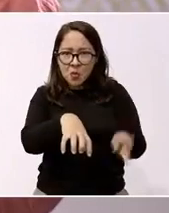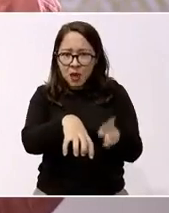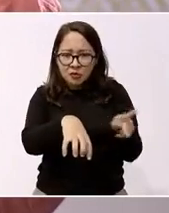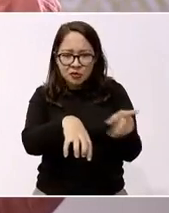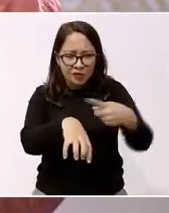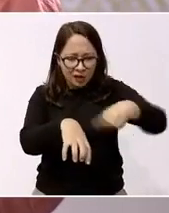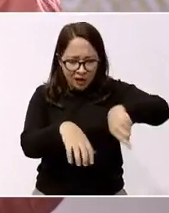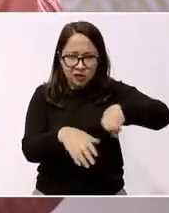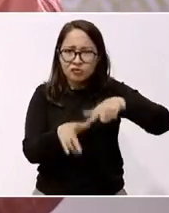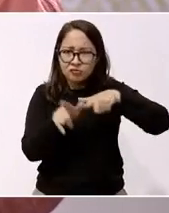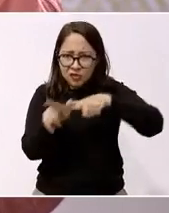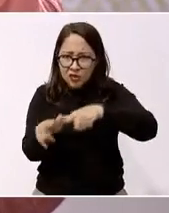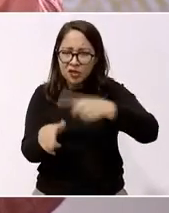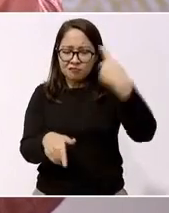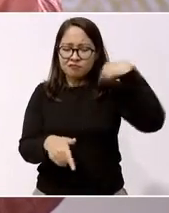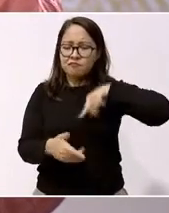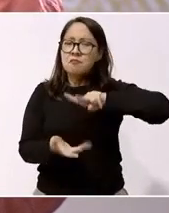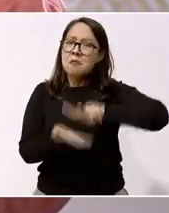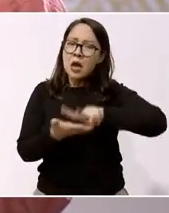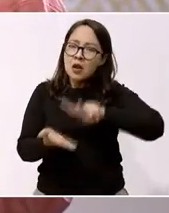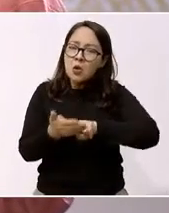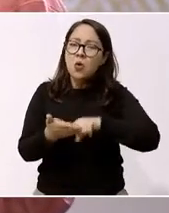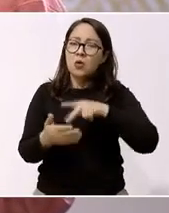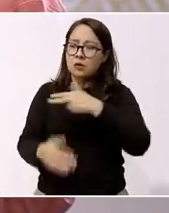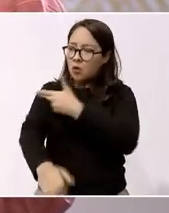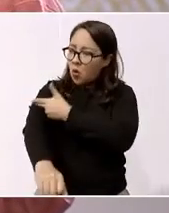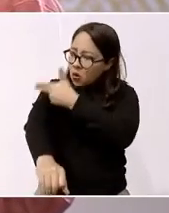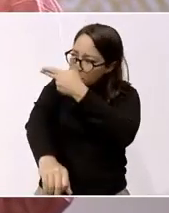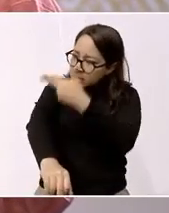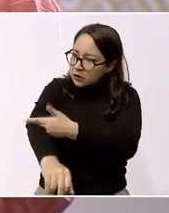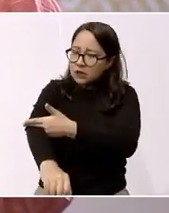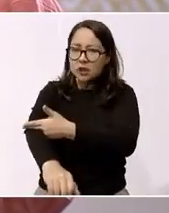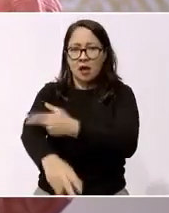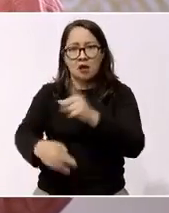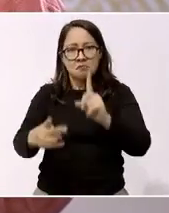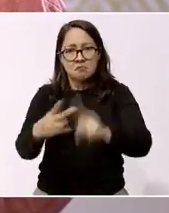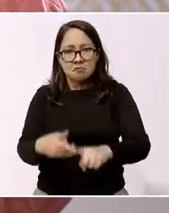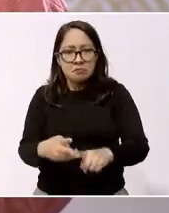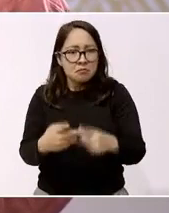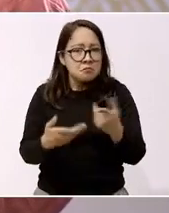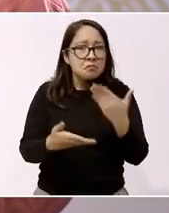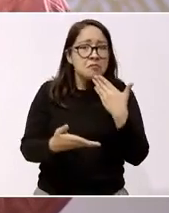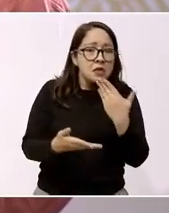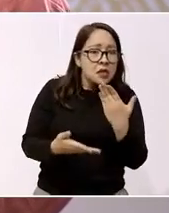la honestidad, el hacer el bien sin mirar a quién,